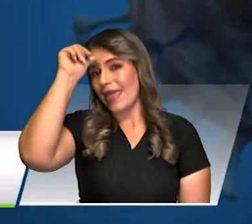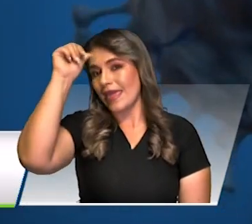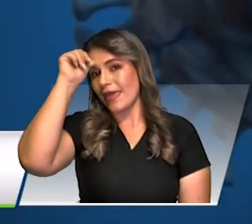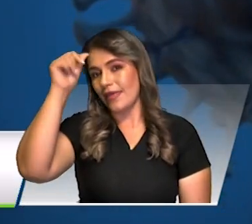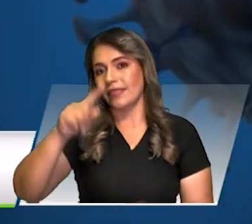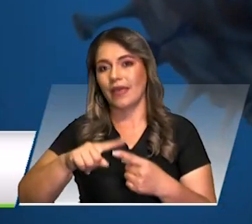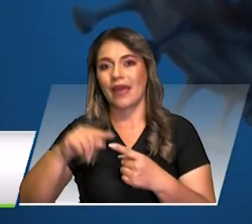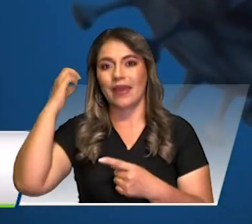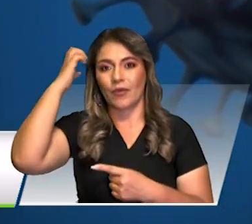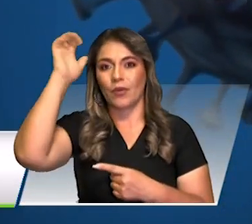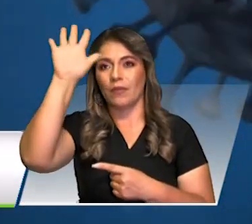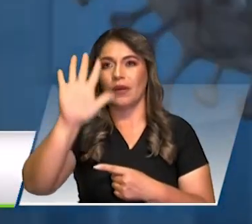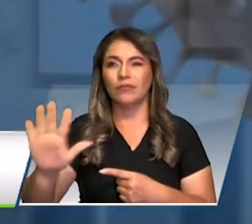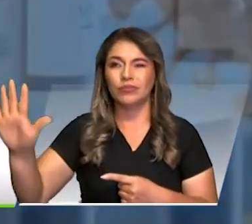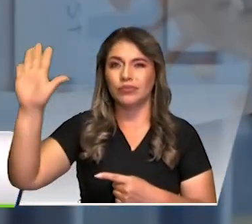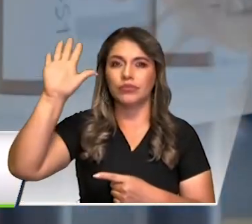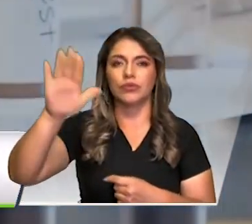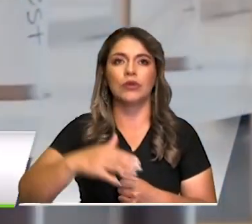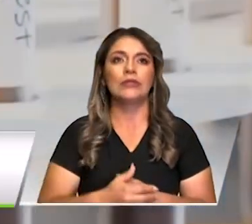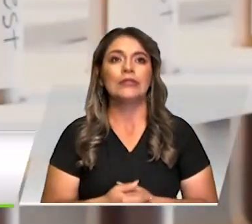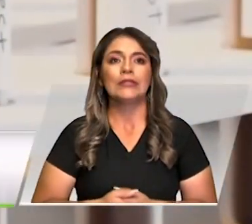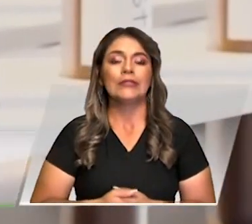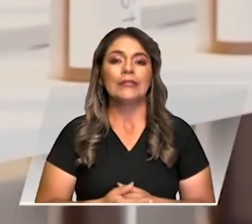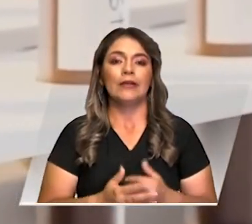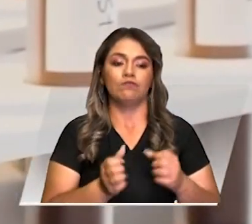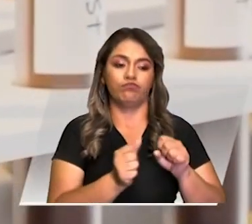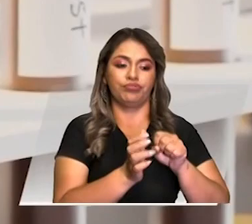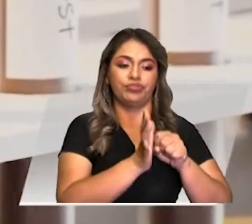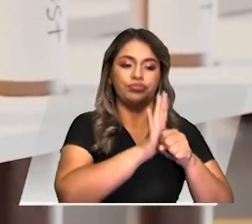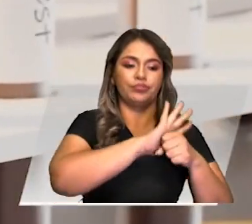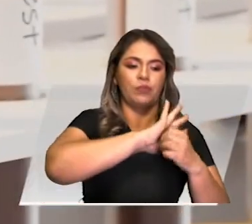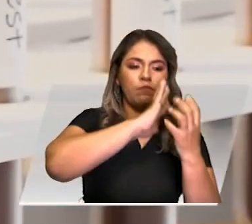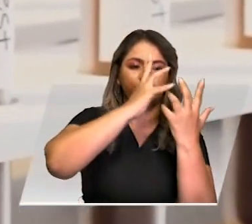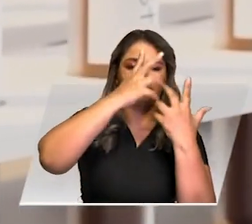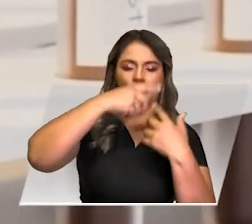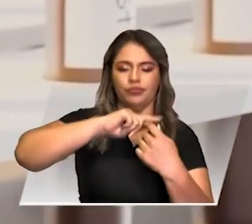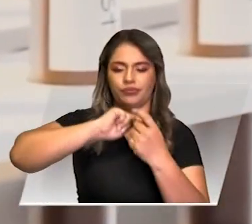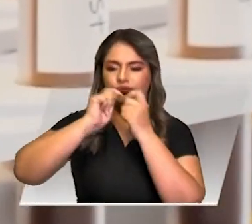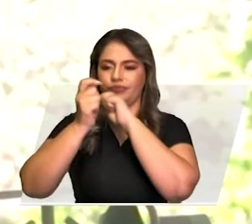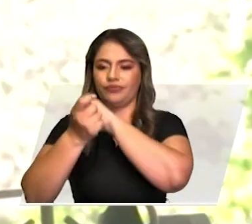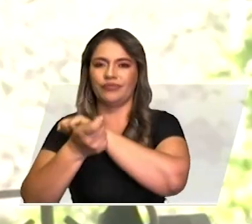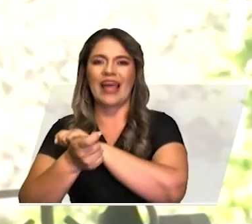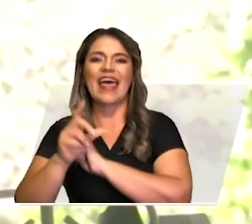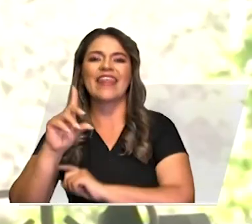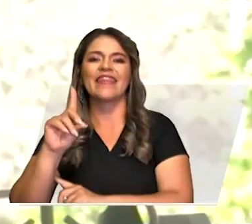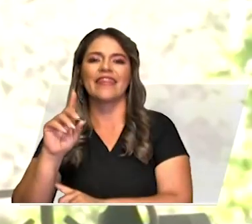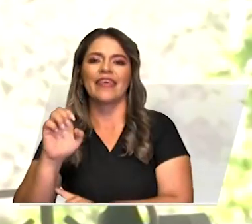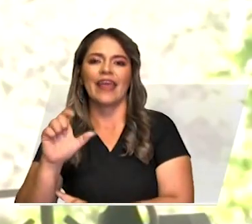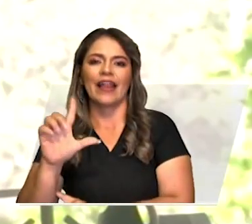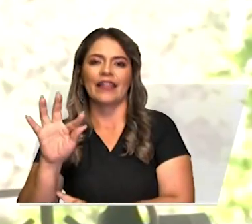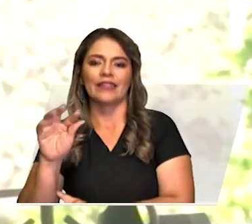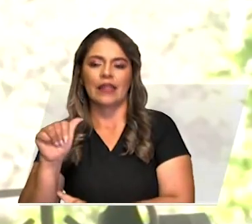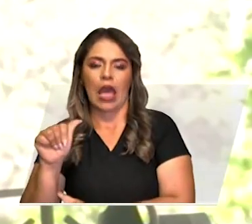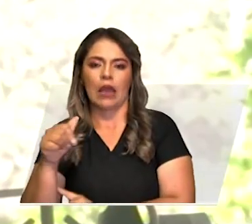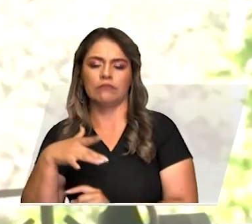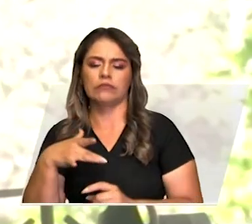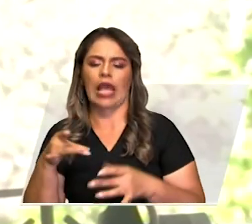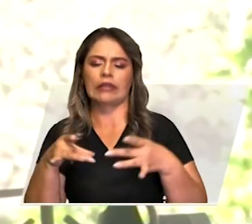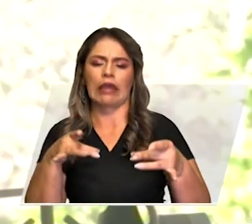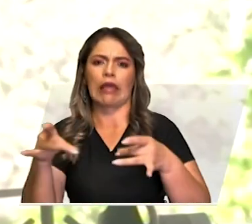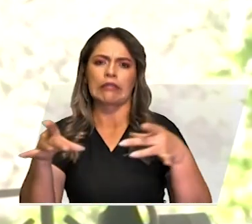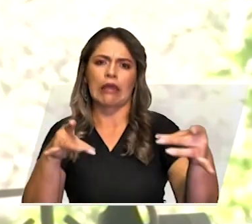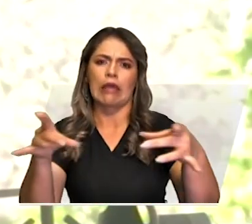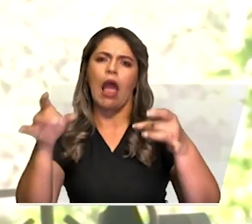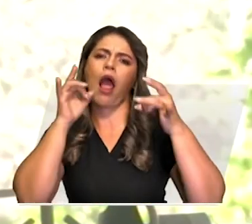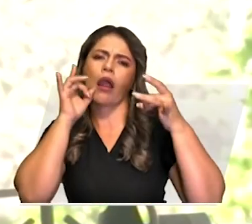la vacuna contra la variante delta resultado efectiva pese a que esta variante es más transmisible no es más letal pero sí podría